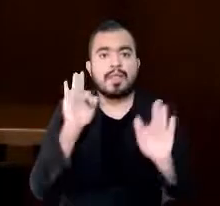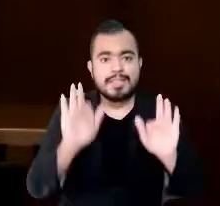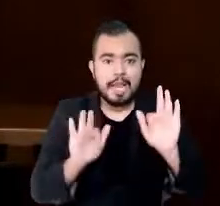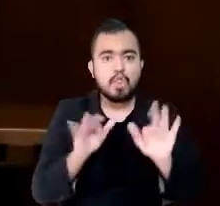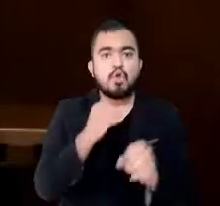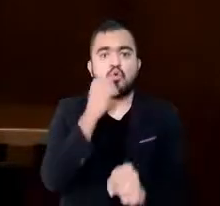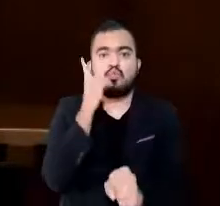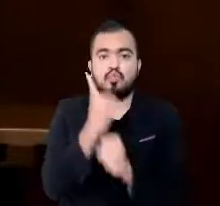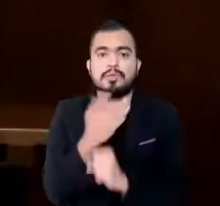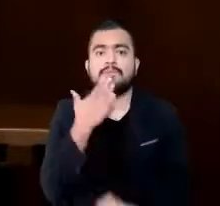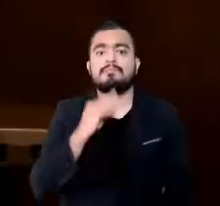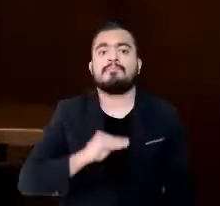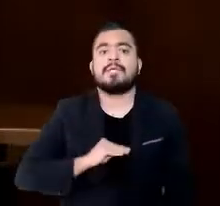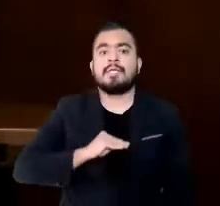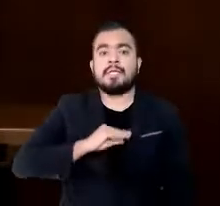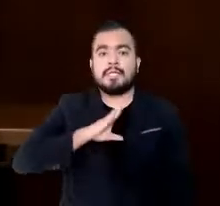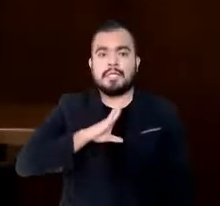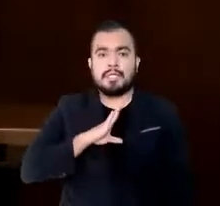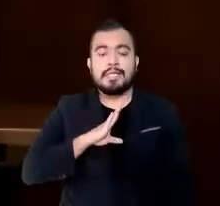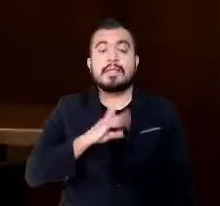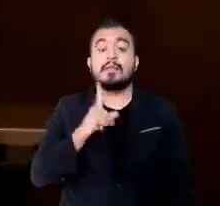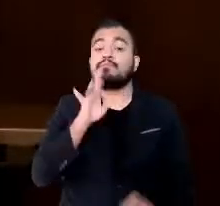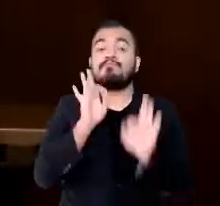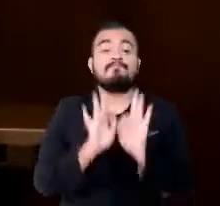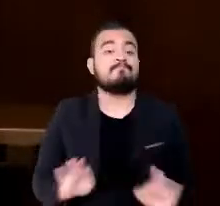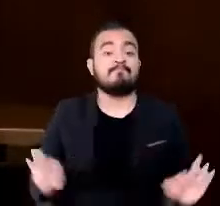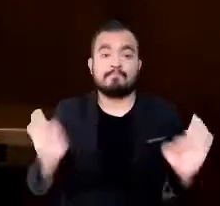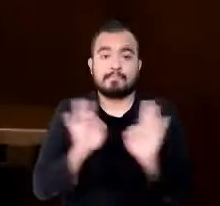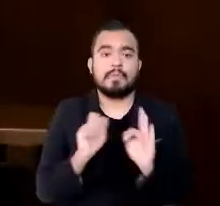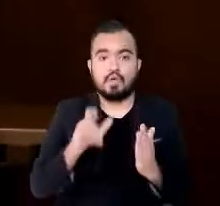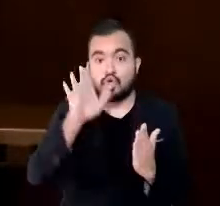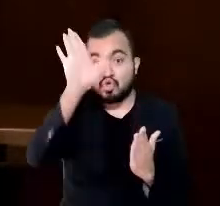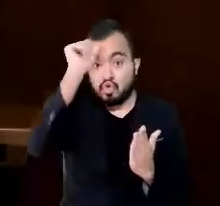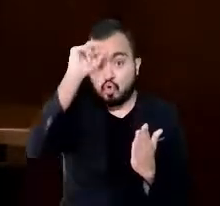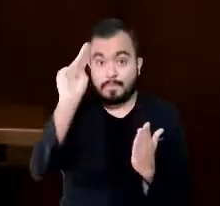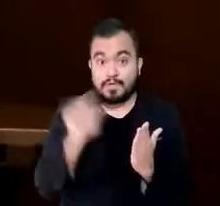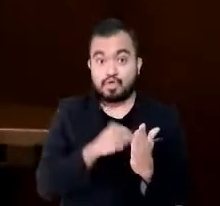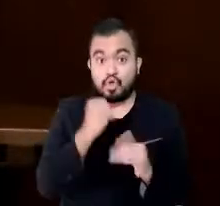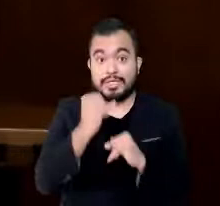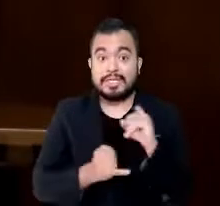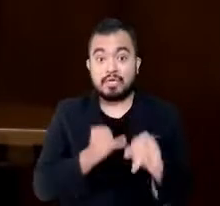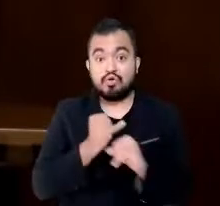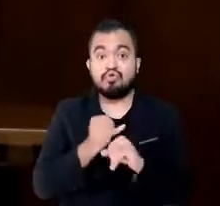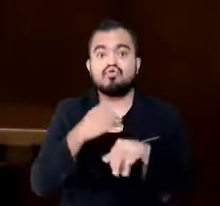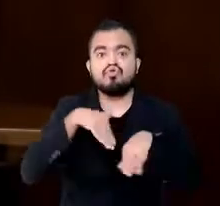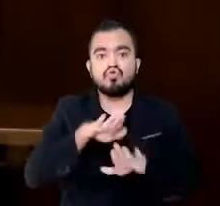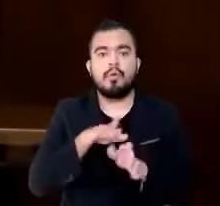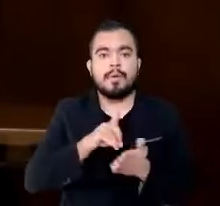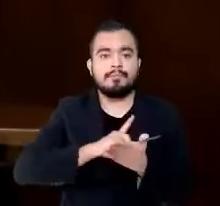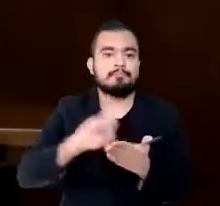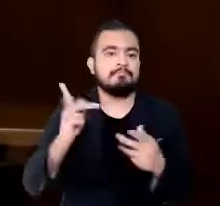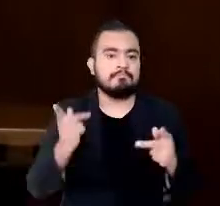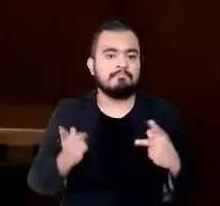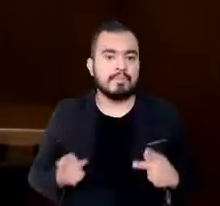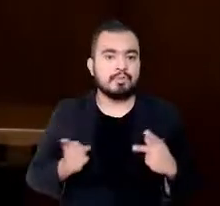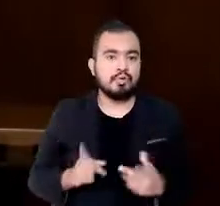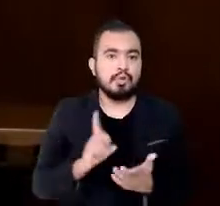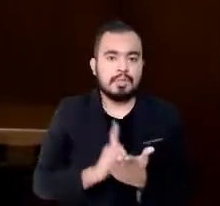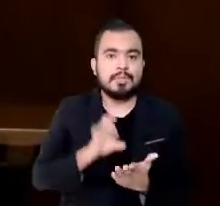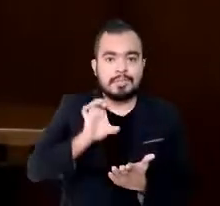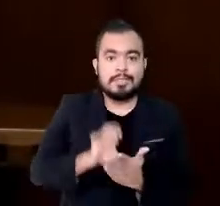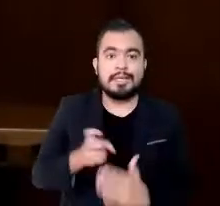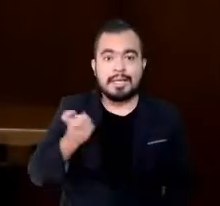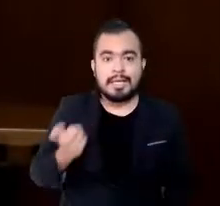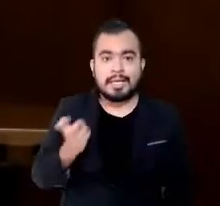todas y de todos. Entre ellos, el más importante es la Convención Internacional sobre los Derechos de las Personas con Discapacidad, el cual